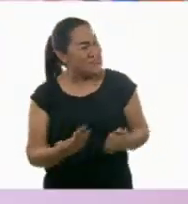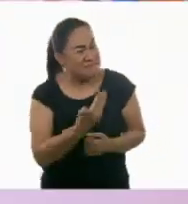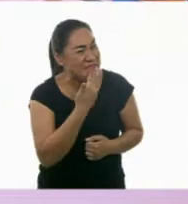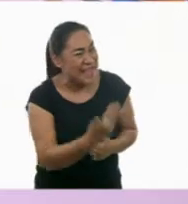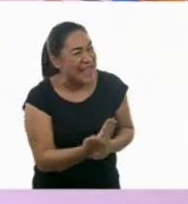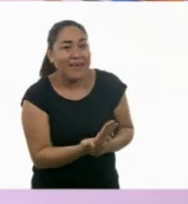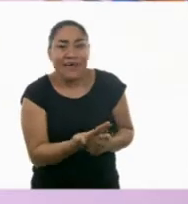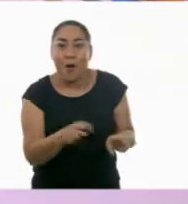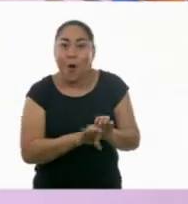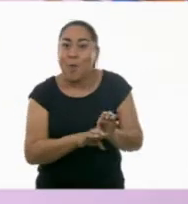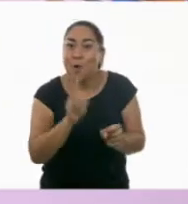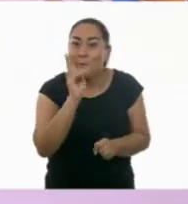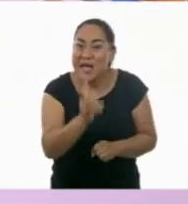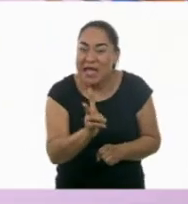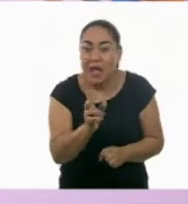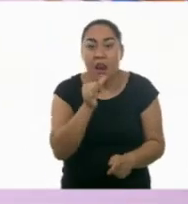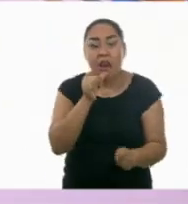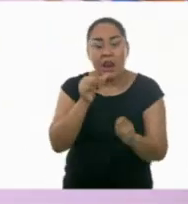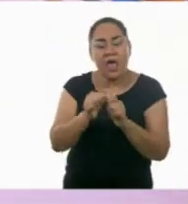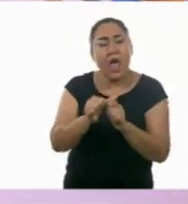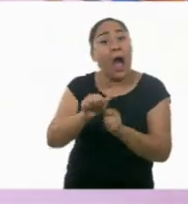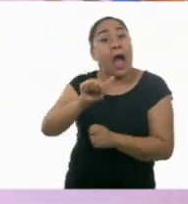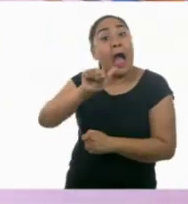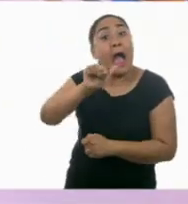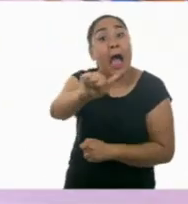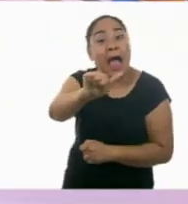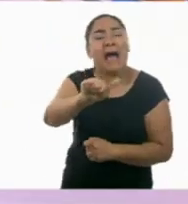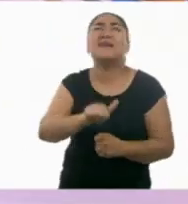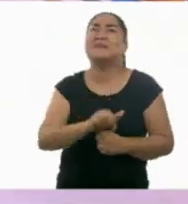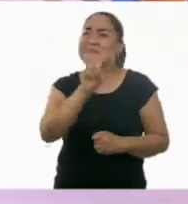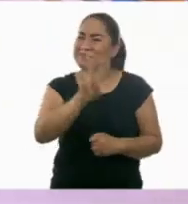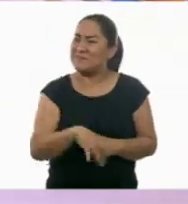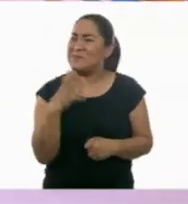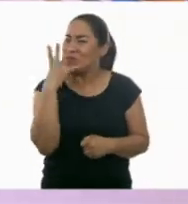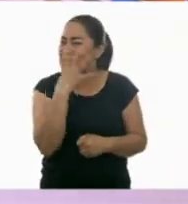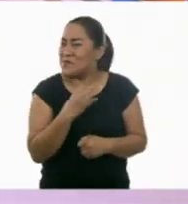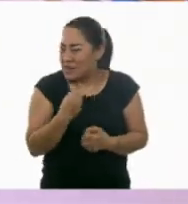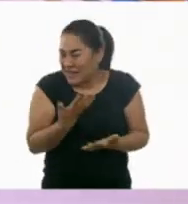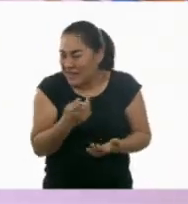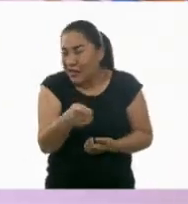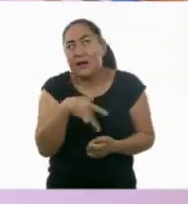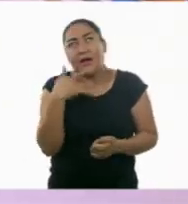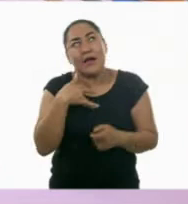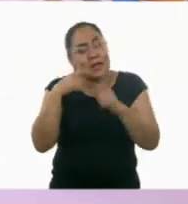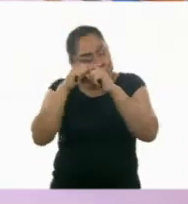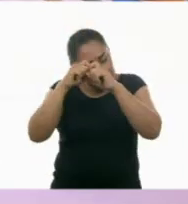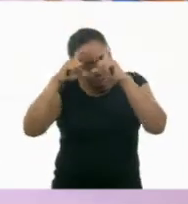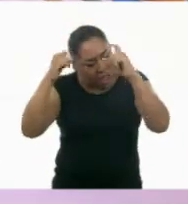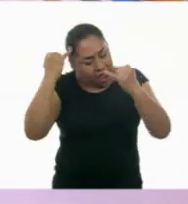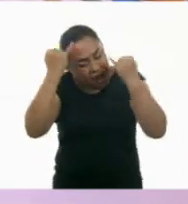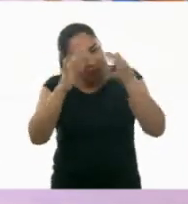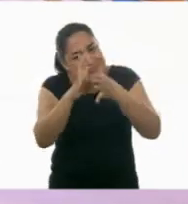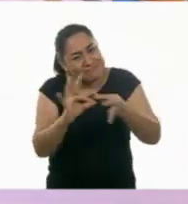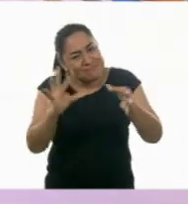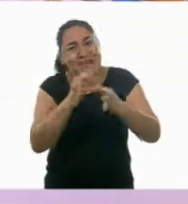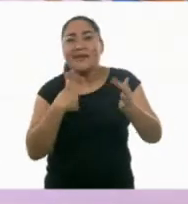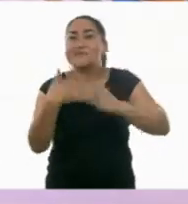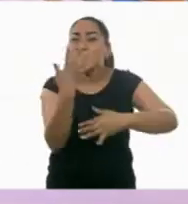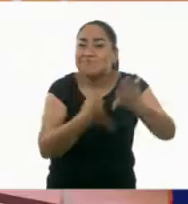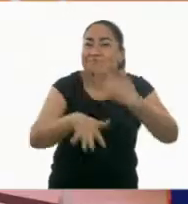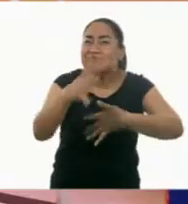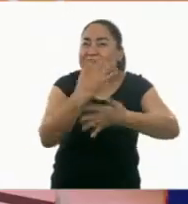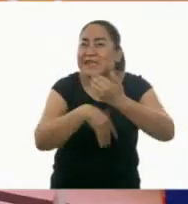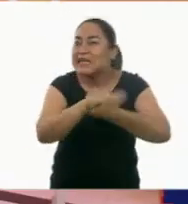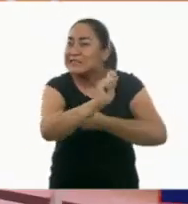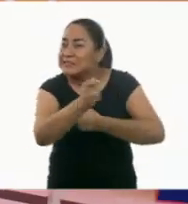Perfecto, ¿qué les pareció la letra A? Muy bonita, ¿y a poco no se imaginaron todo lo que la canción nos iba describiendo?